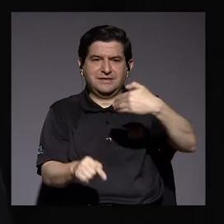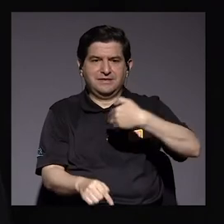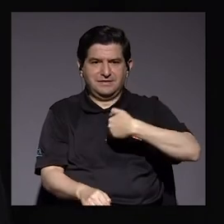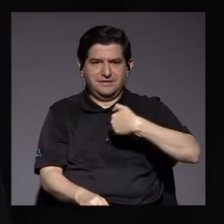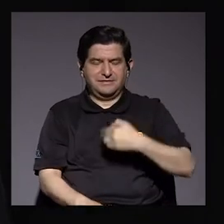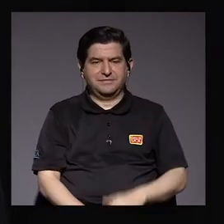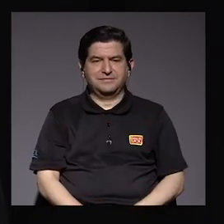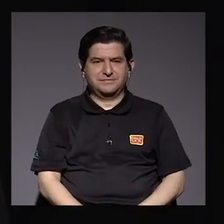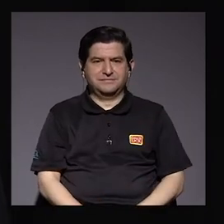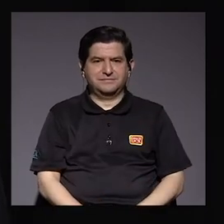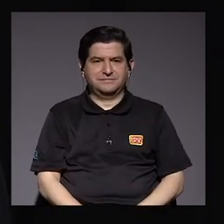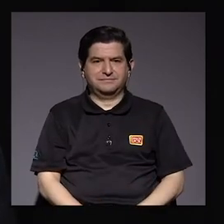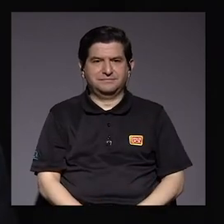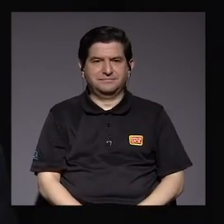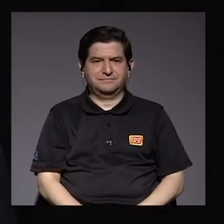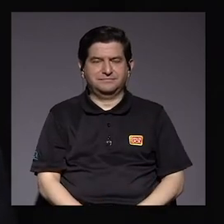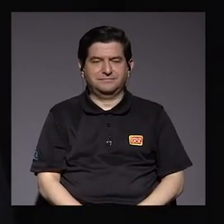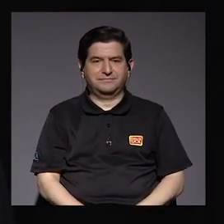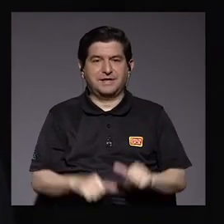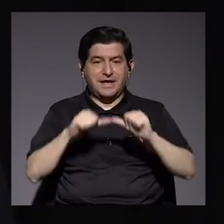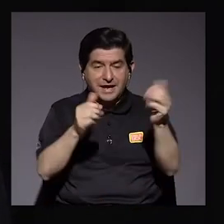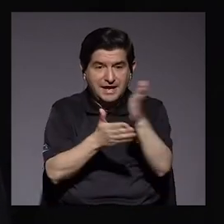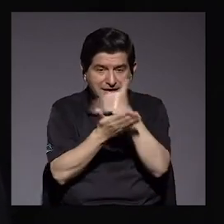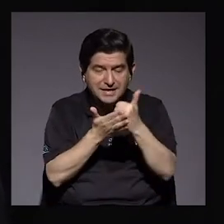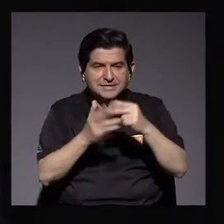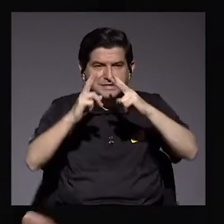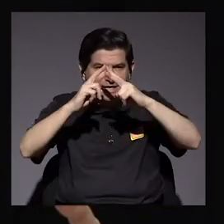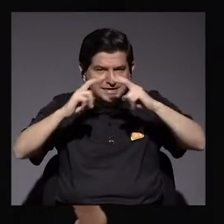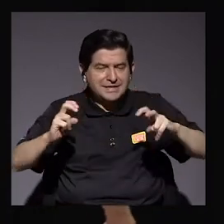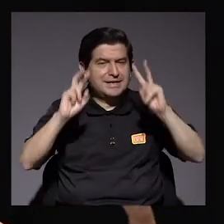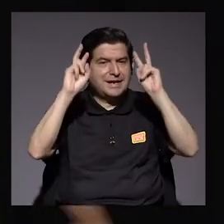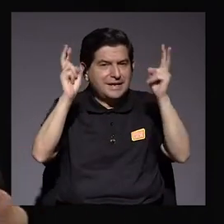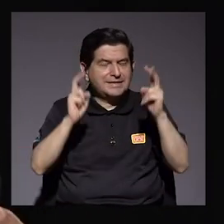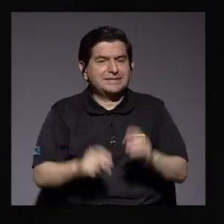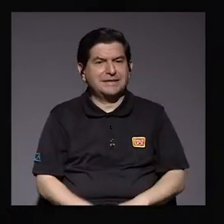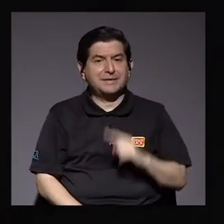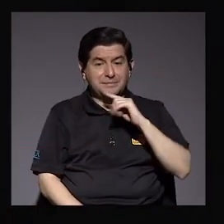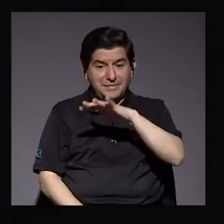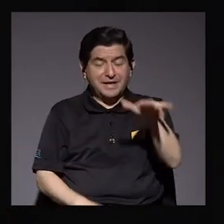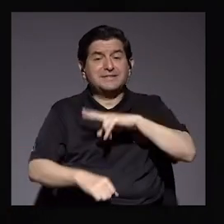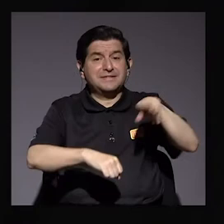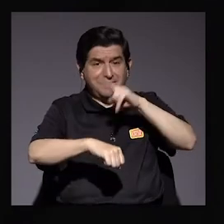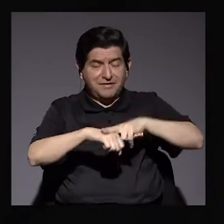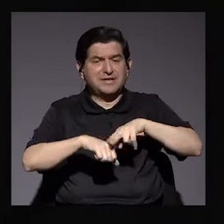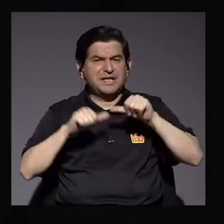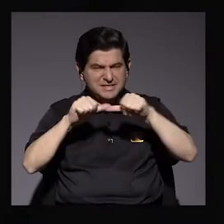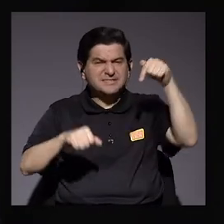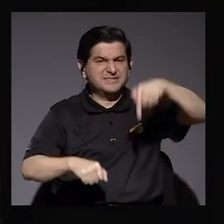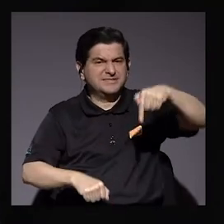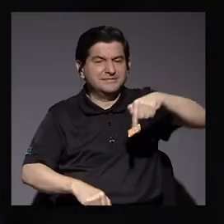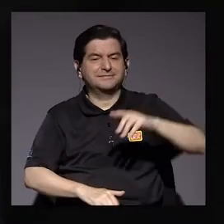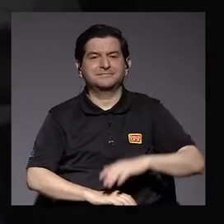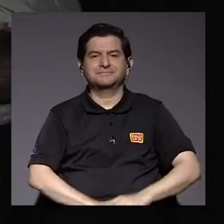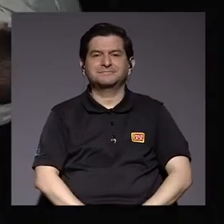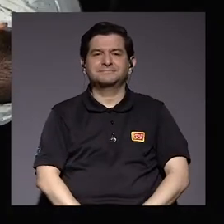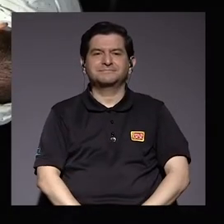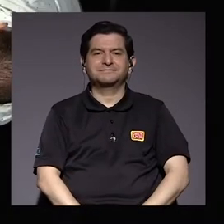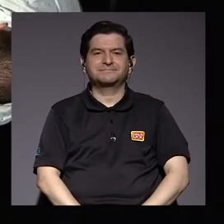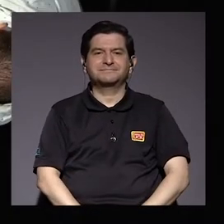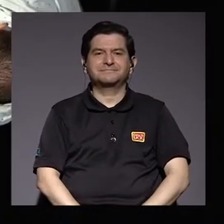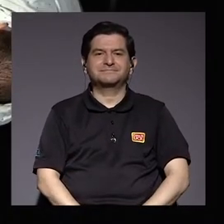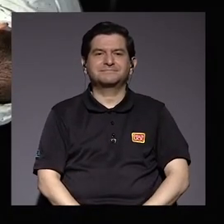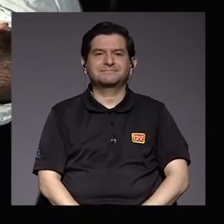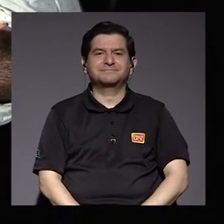televisión con sentido. Vamos en el siguiente bloque a tocar un tema muy de la realidad nacional, así que quédese con nosotros.